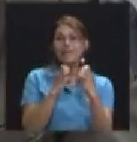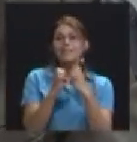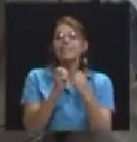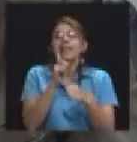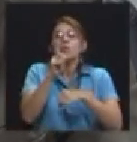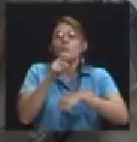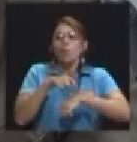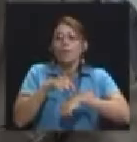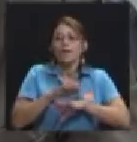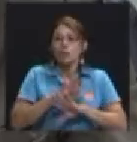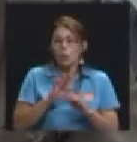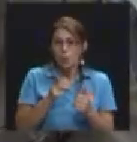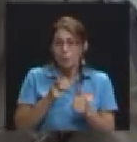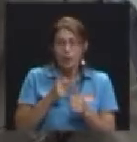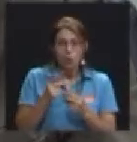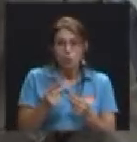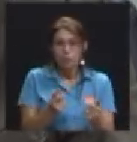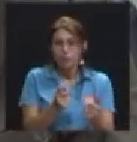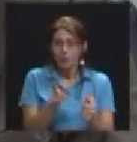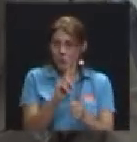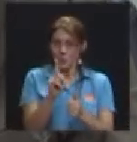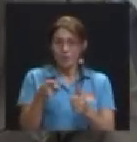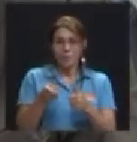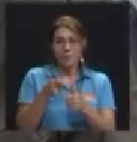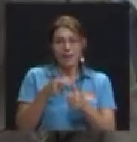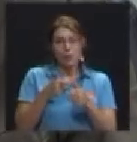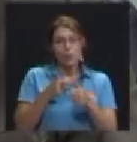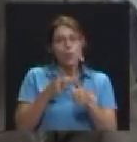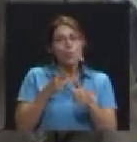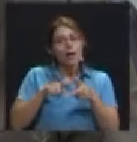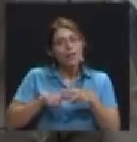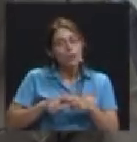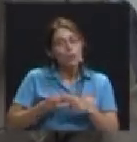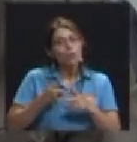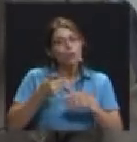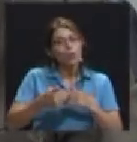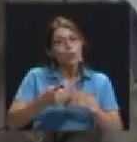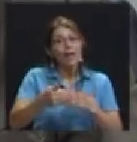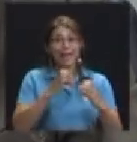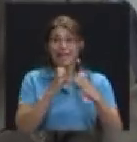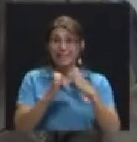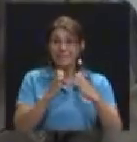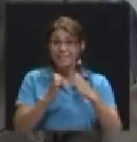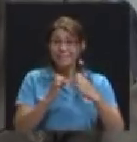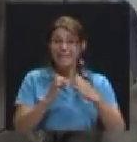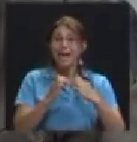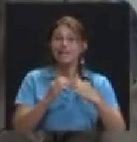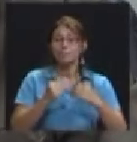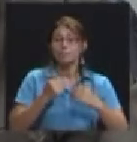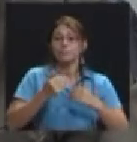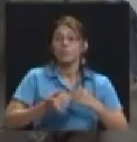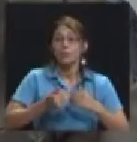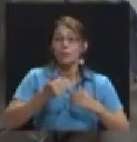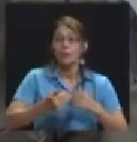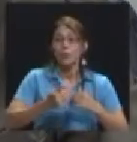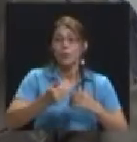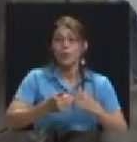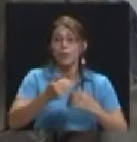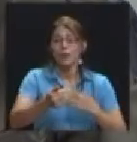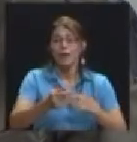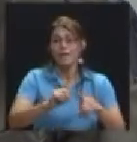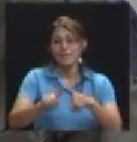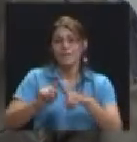una introducción un poco más extensa, porque la entrevista se va a extender por varios días. Se van a tener que estar en ese